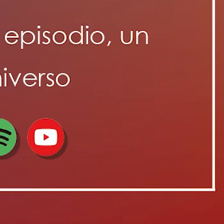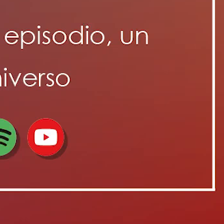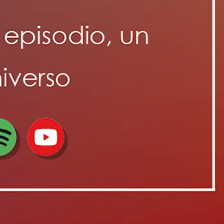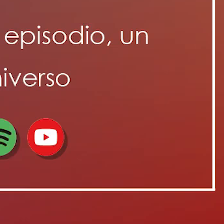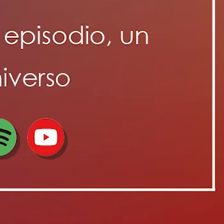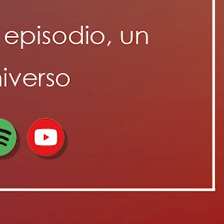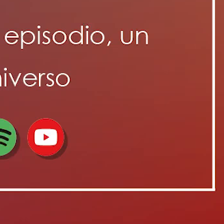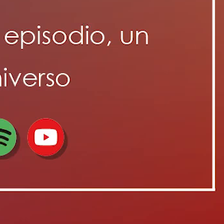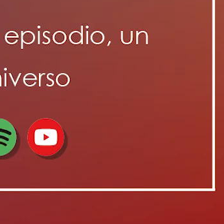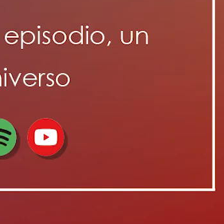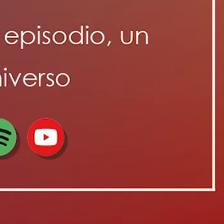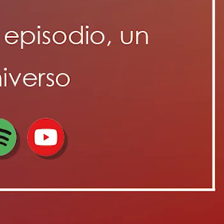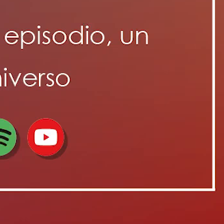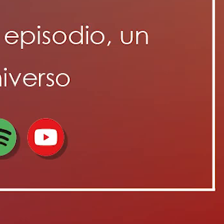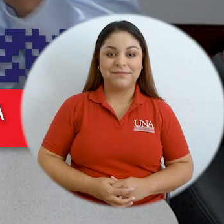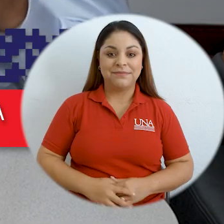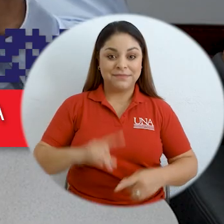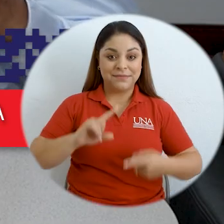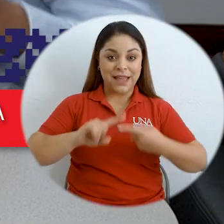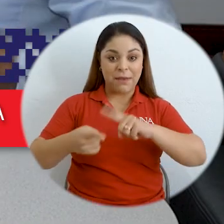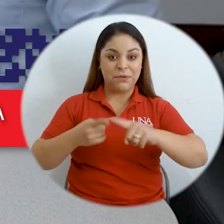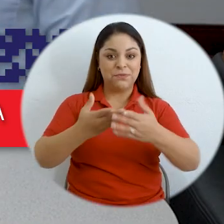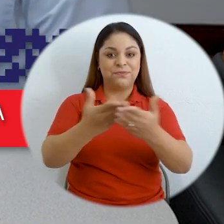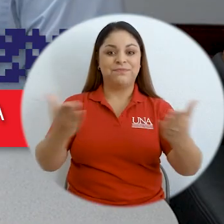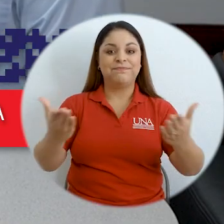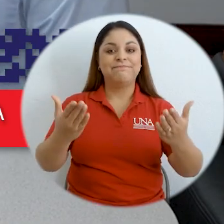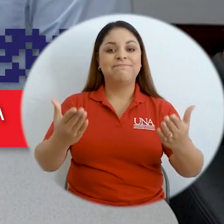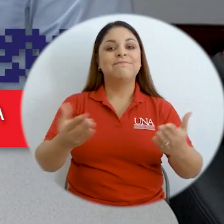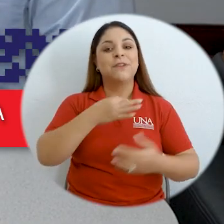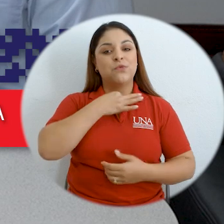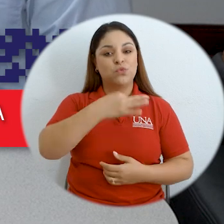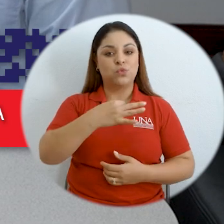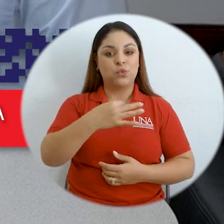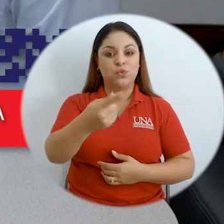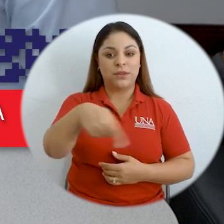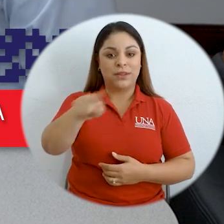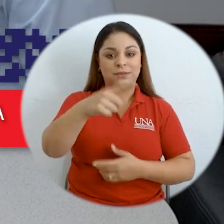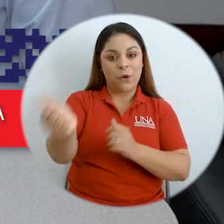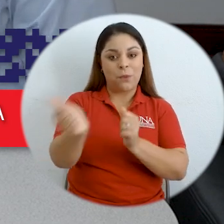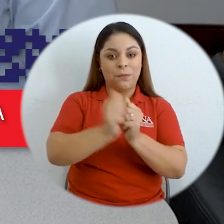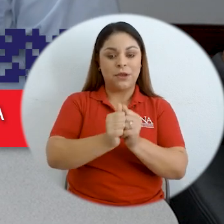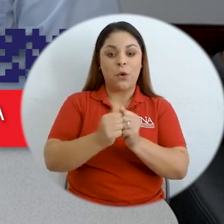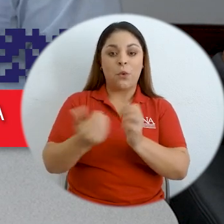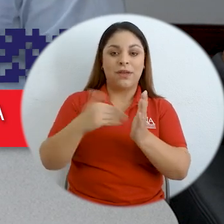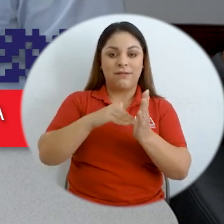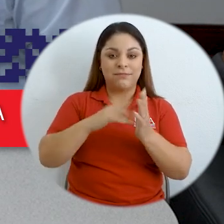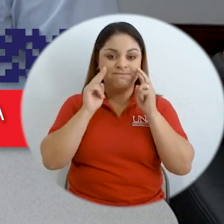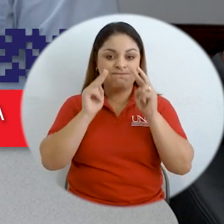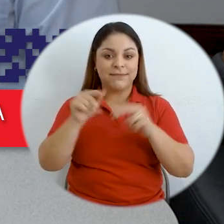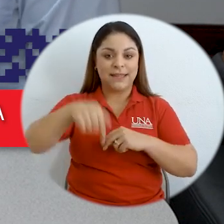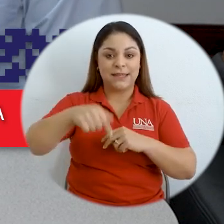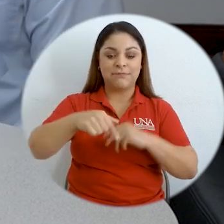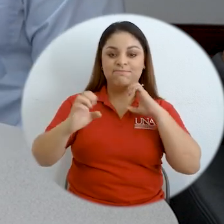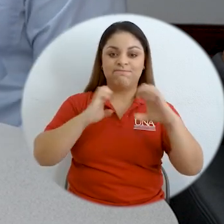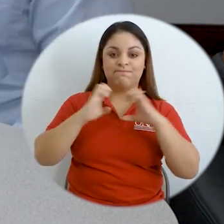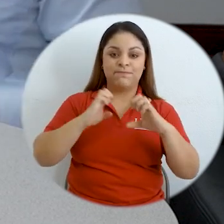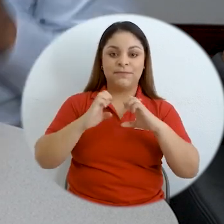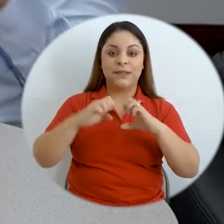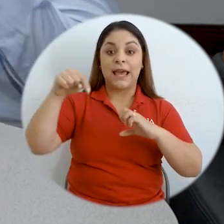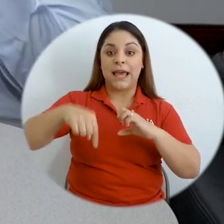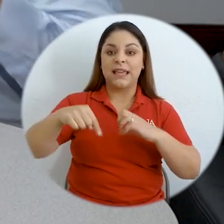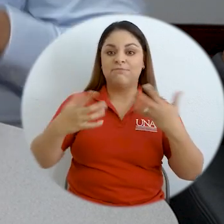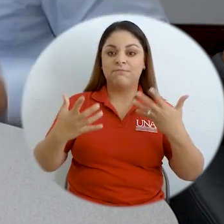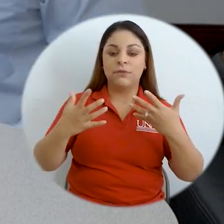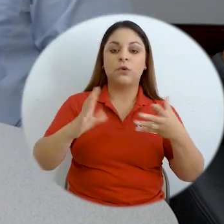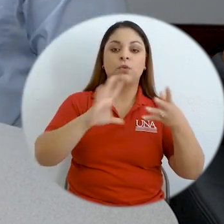Cuentas y cuentos. Amigos y amigas, qué gusto que nos acompañen hoy en un episodio más de nuestro podcast institucional Cuentas y Cuentos. En